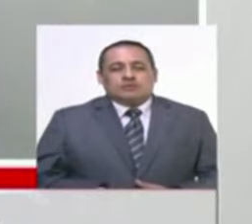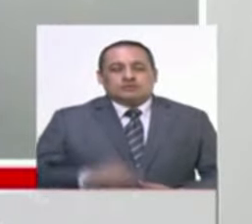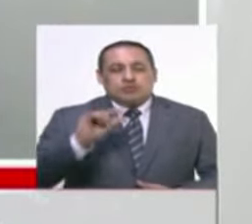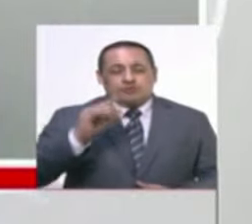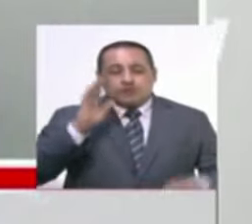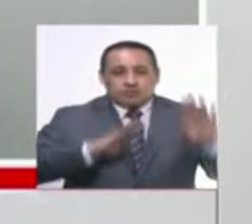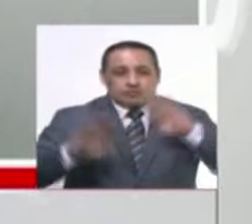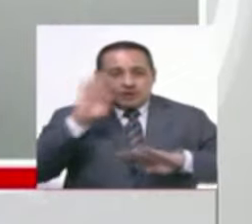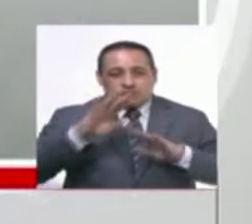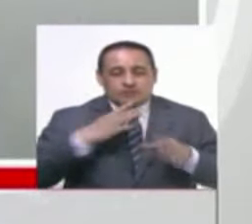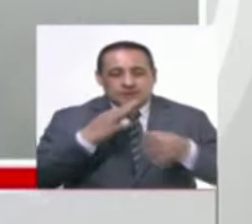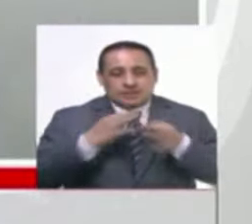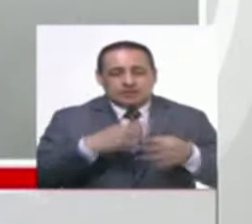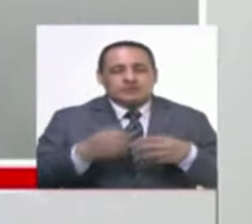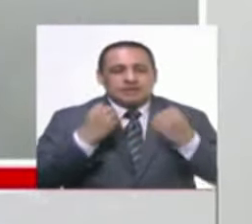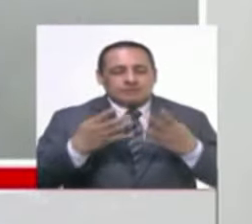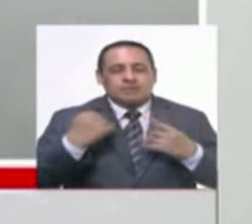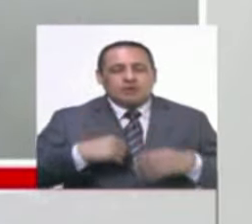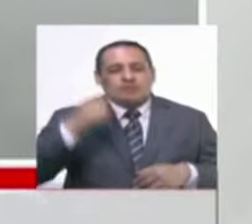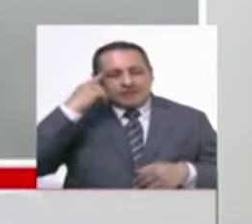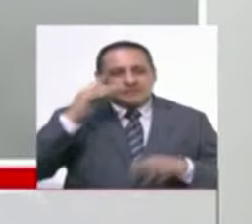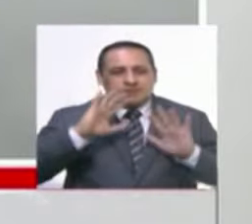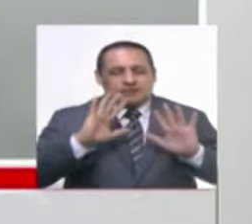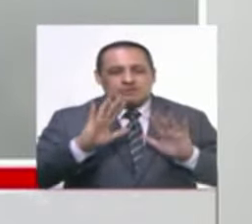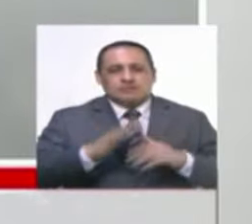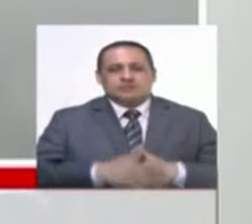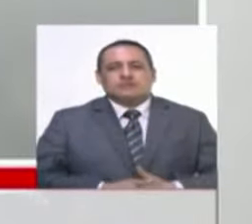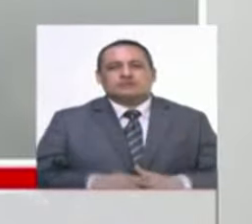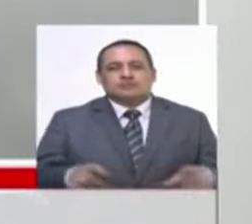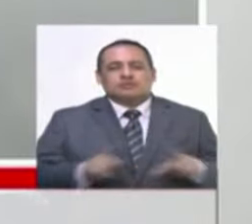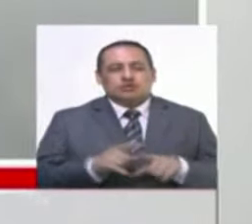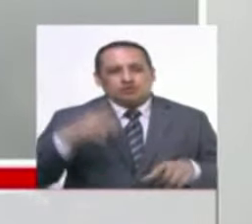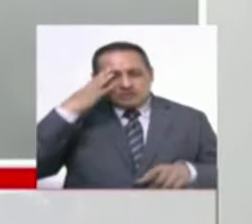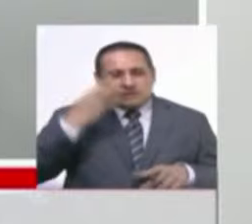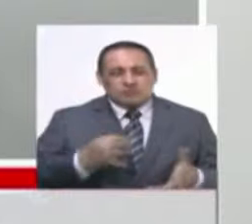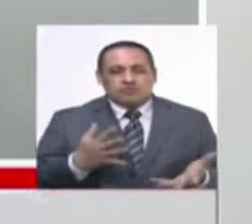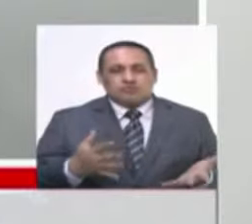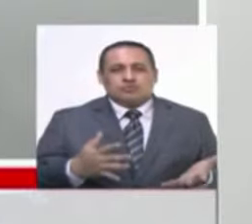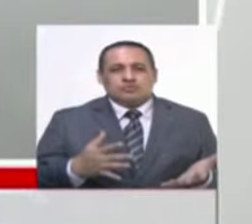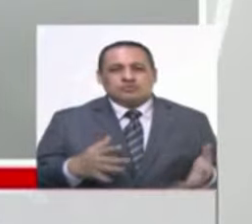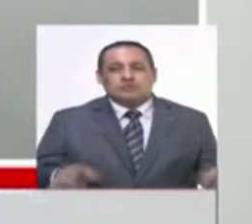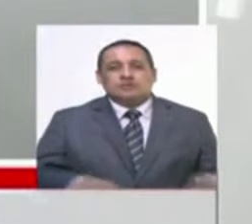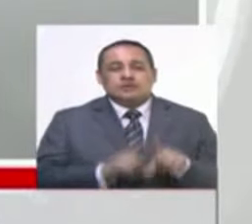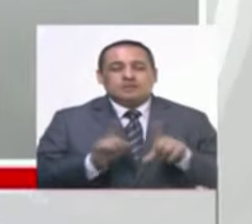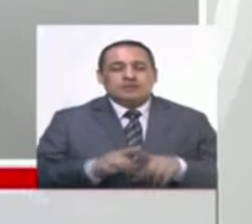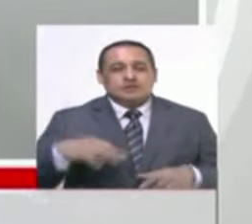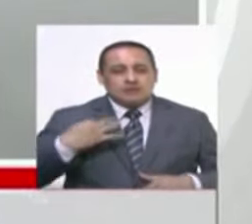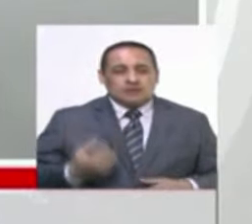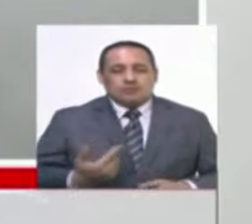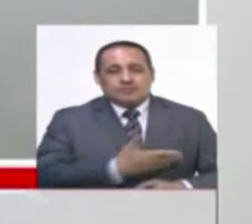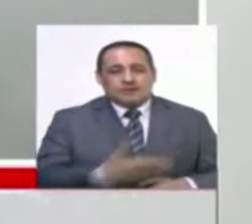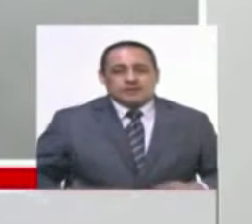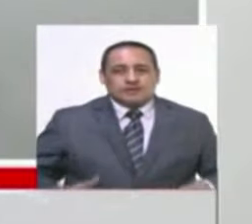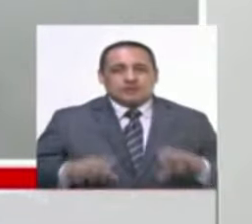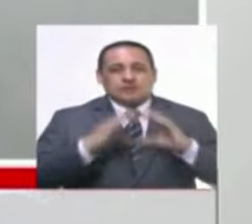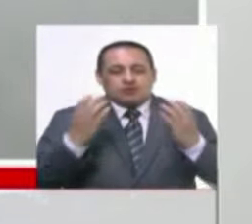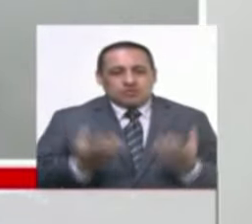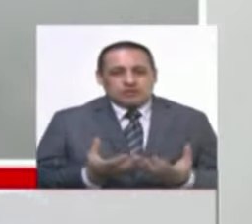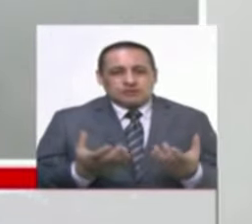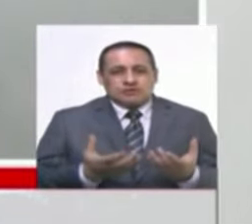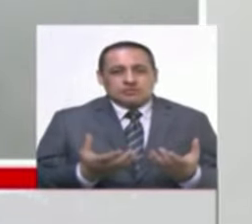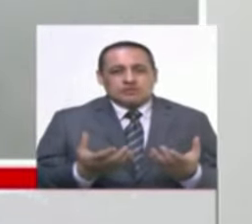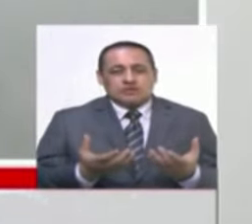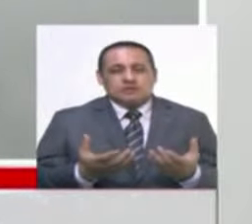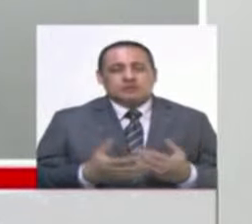preocupados, me dijeron, está bien, vamos a pensarlo. Yo estoy seguro, señor presidente del Congreso de